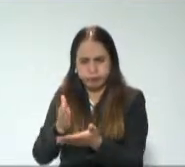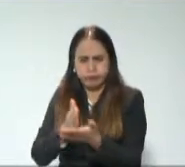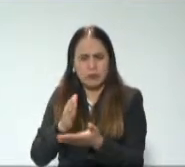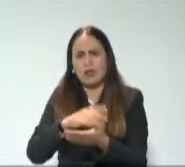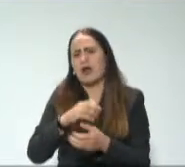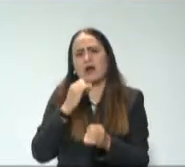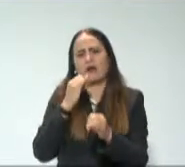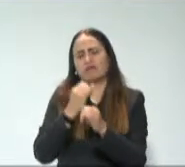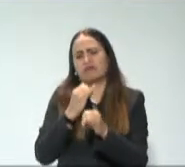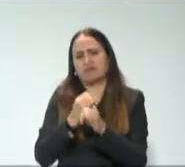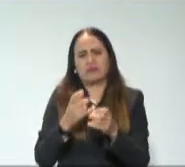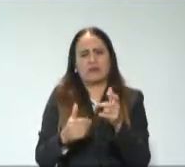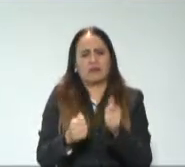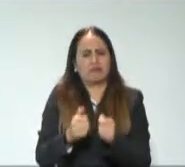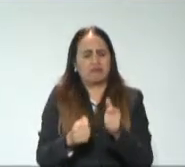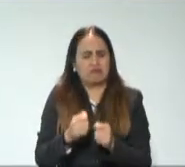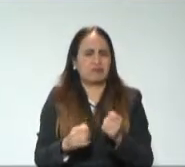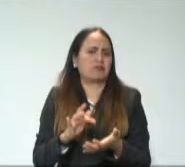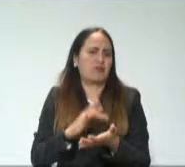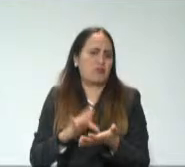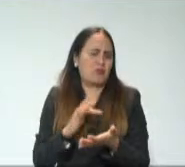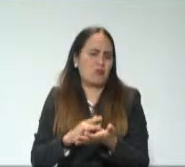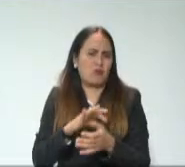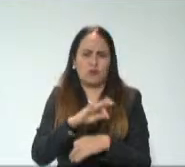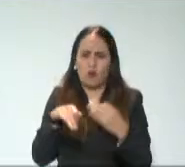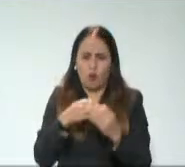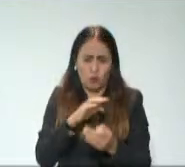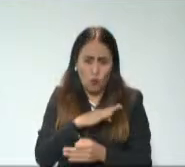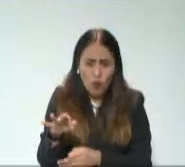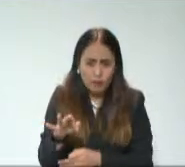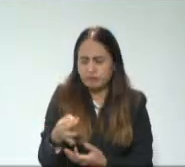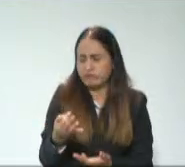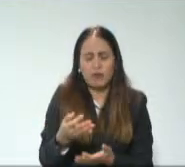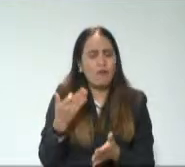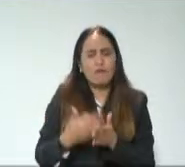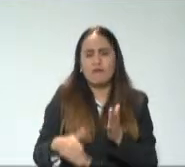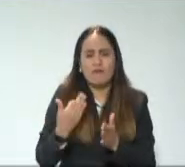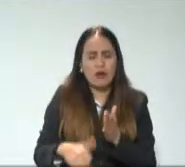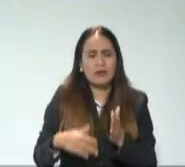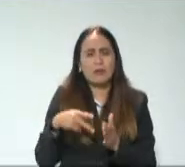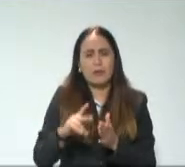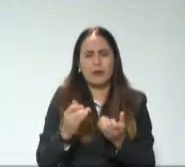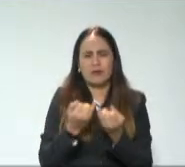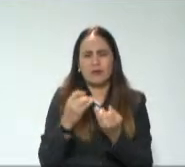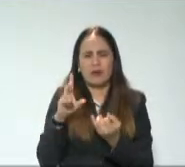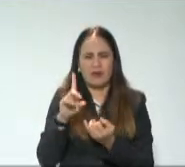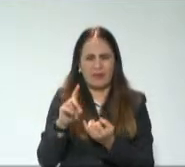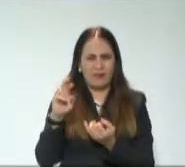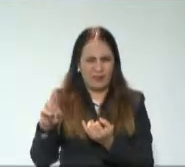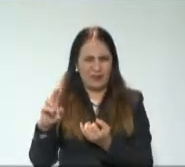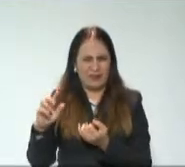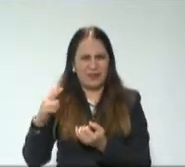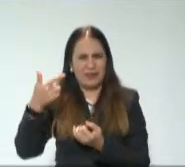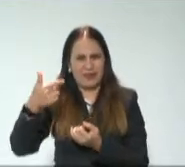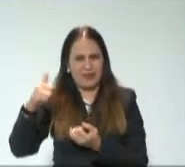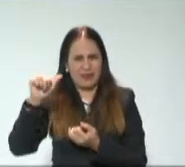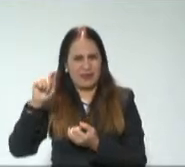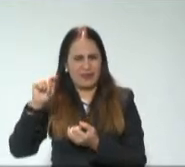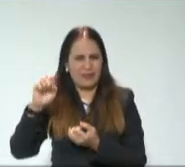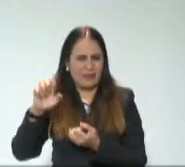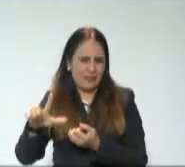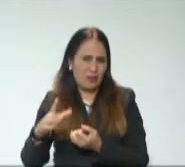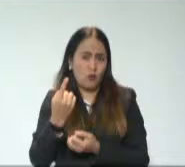electrónicos por toda la población de nuestro país pues lo que también dijo el dror gatel un solo canal de